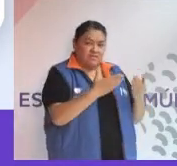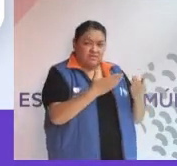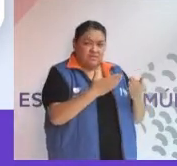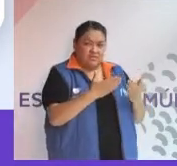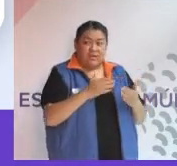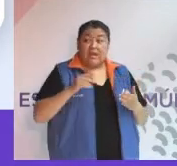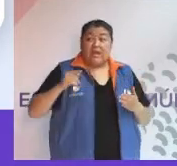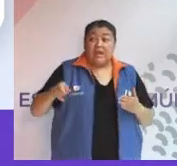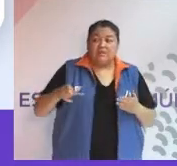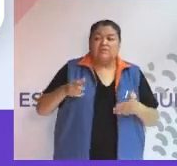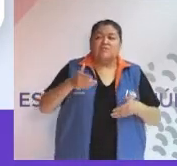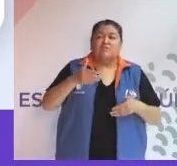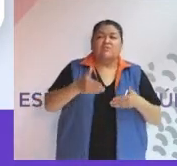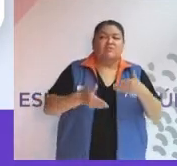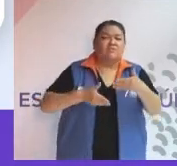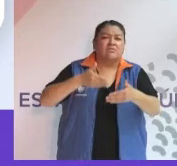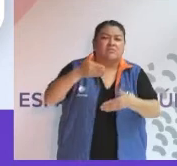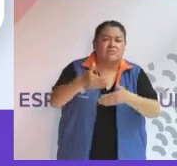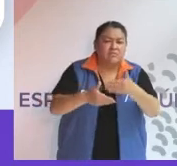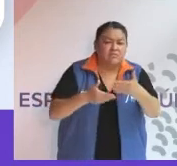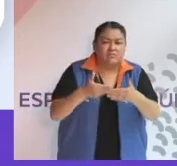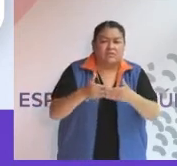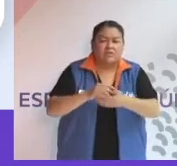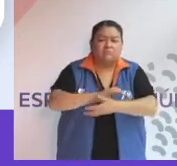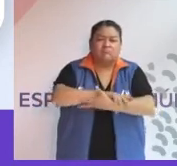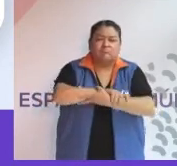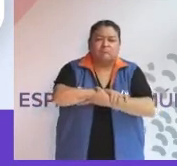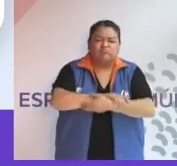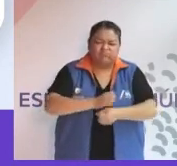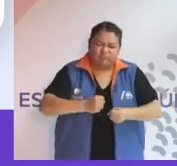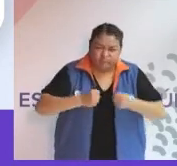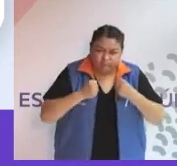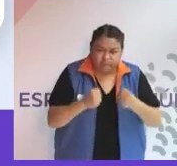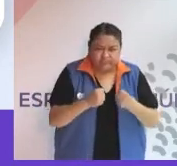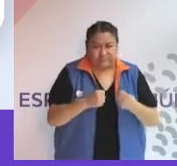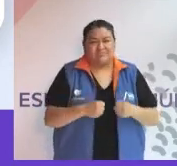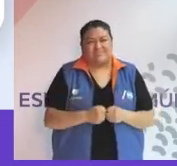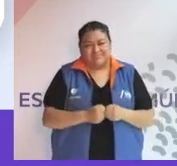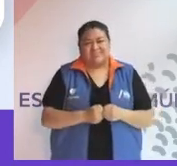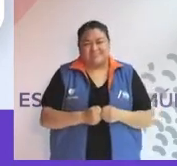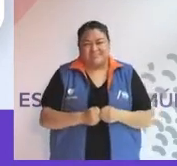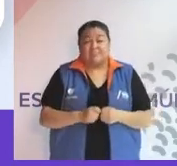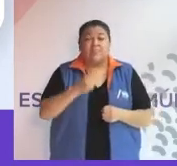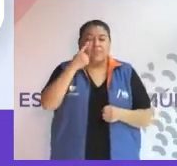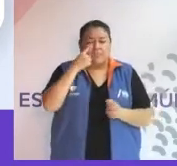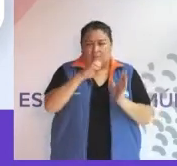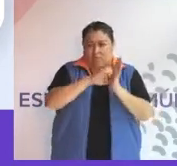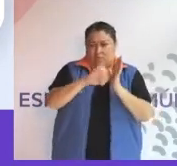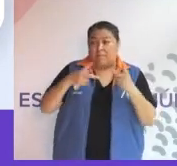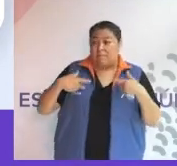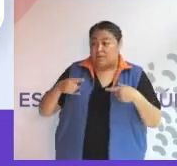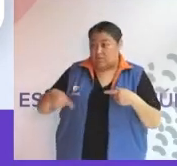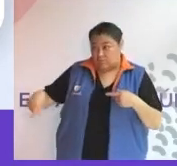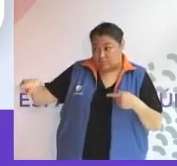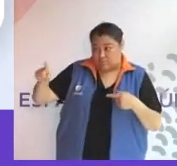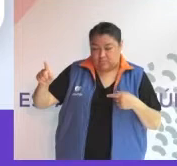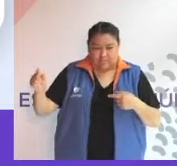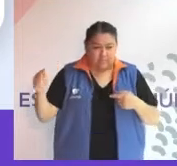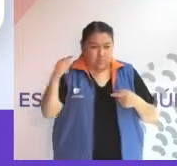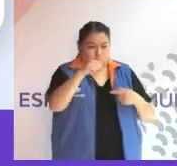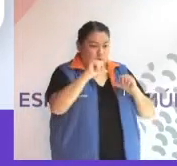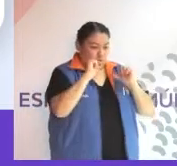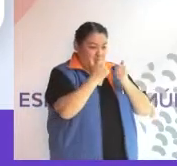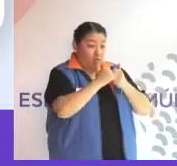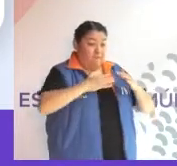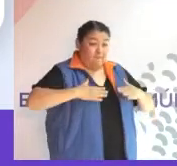genera conductas y comportamientos que fortalecen a las mismas organizaciones. Es decir, cuando confían en nosotros es más